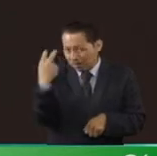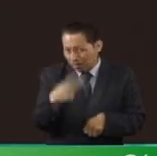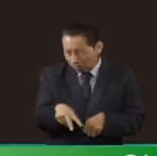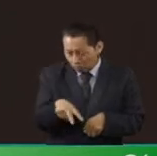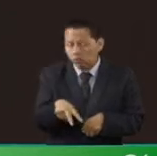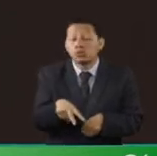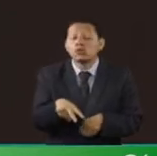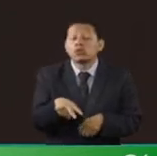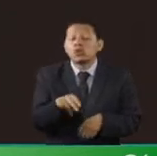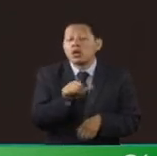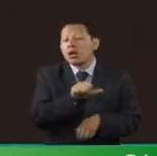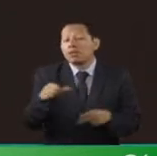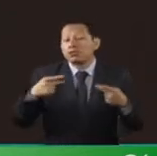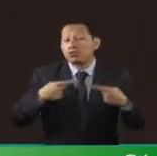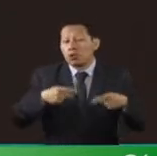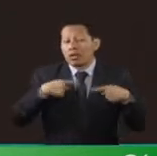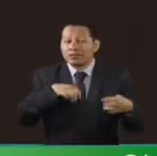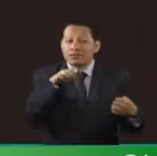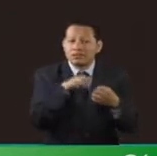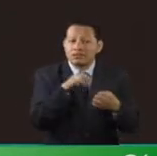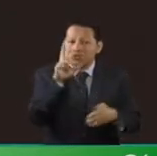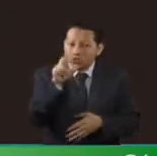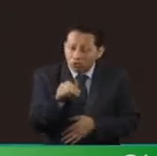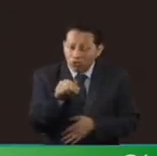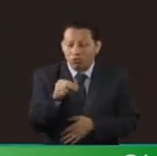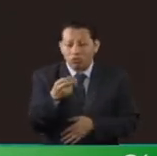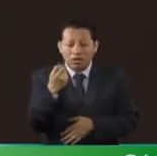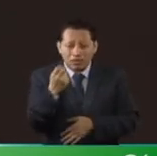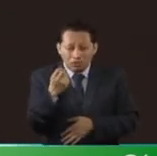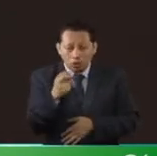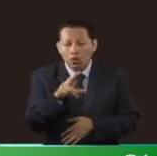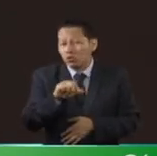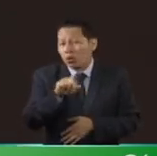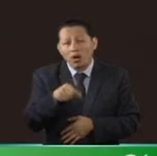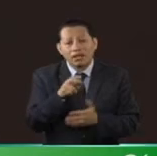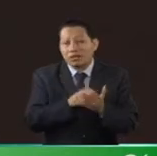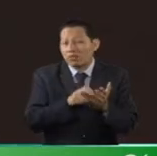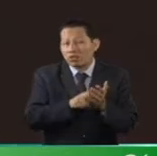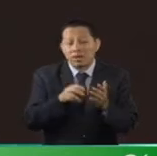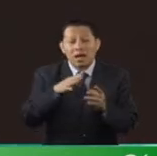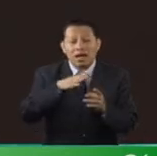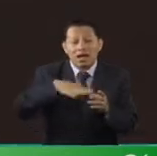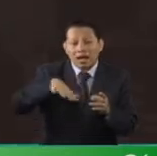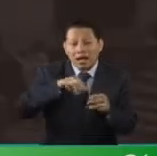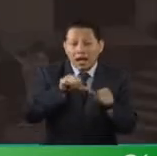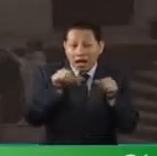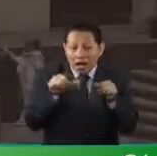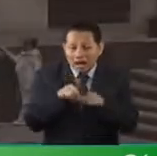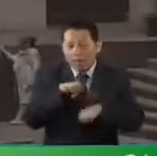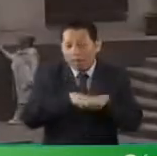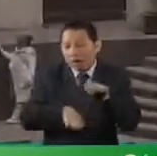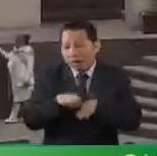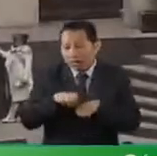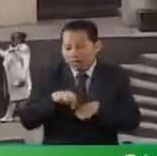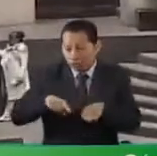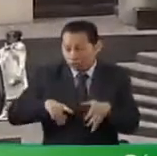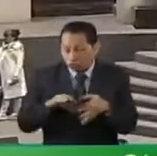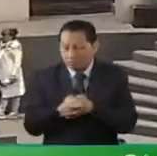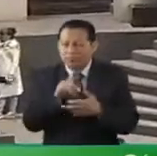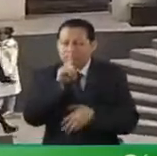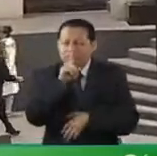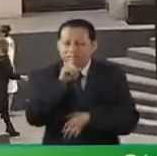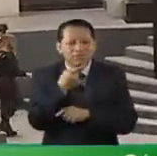No engañen a la gente. Esto no es una reforma en materia de áreas y empresas estratégicas. Es una